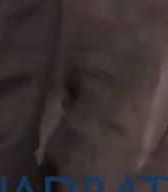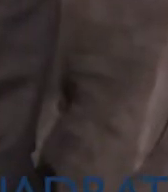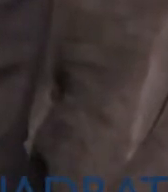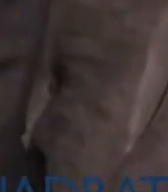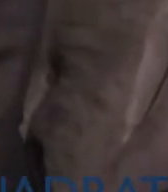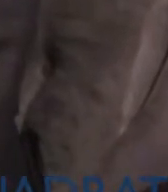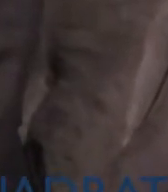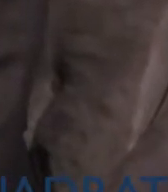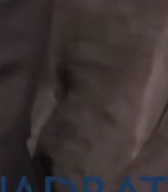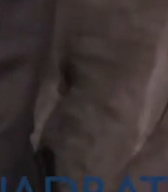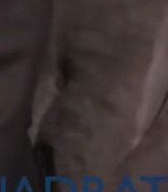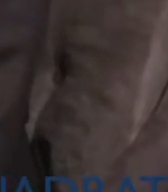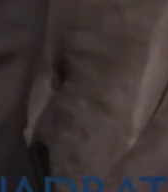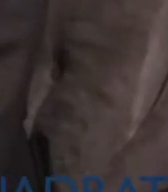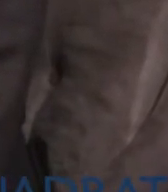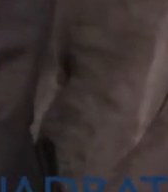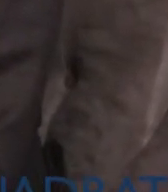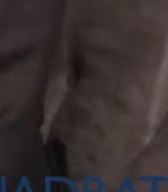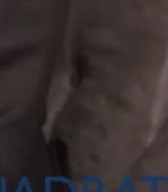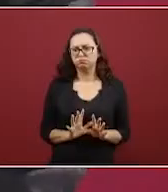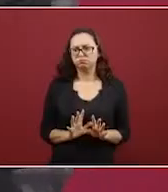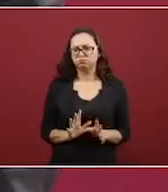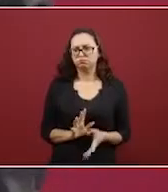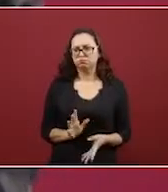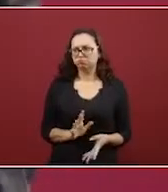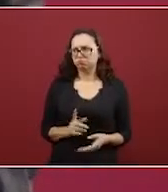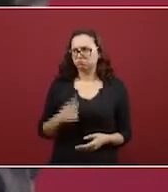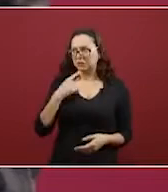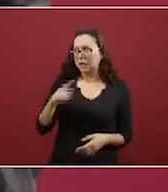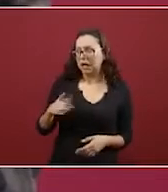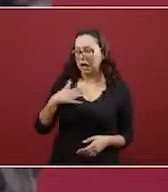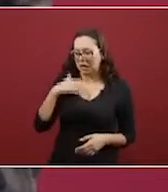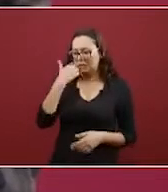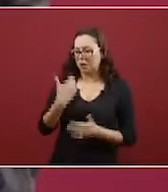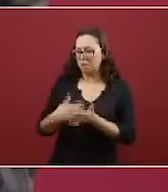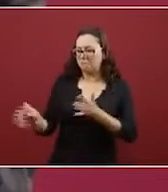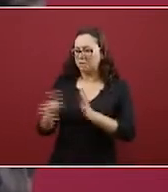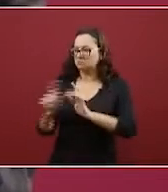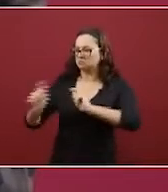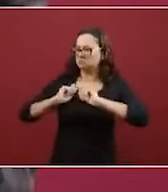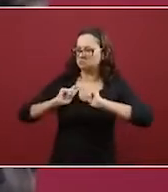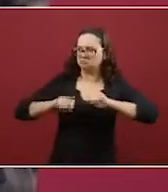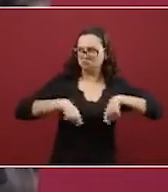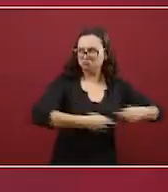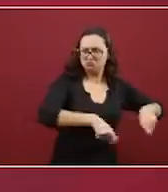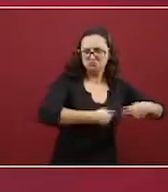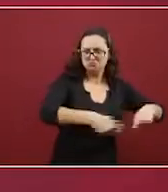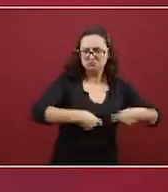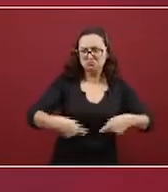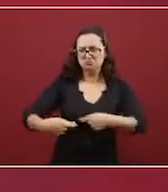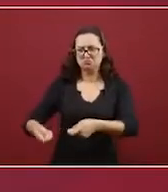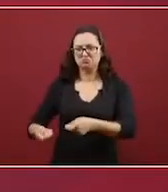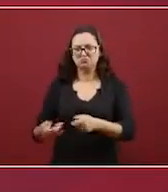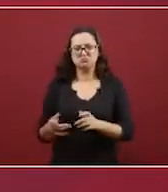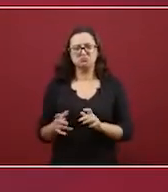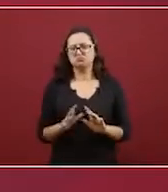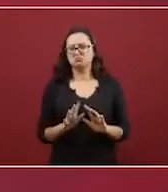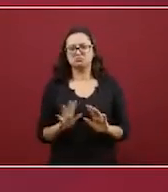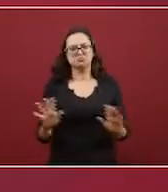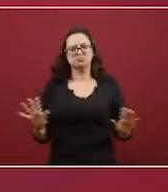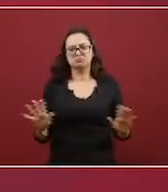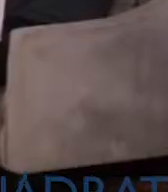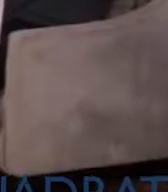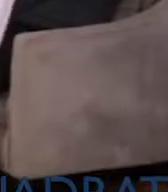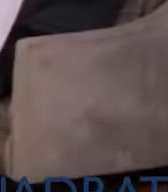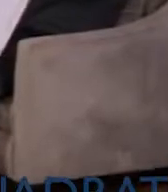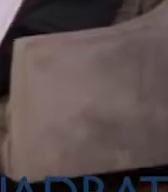lópez obrador manifestó que los profesores tenían desconfianza y hacía falta más información pero el diálogo contribuyó a aclarar los malos entendidos